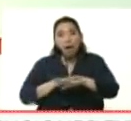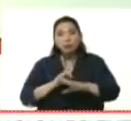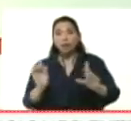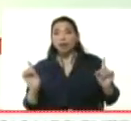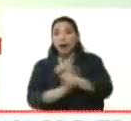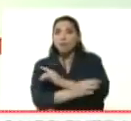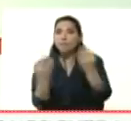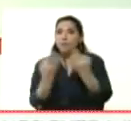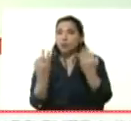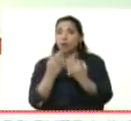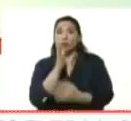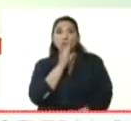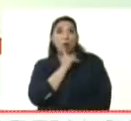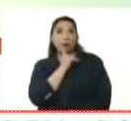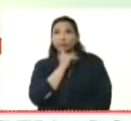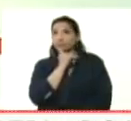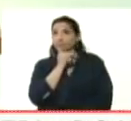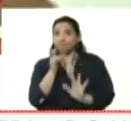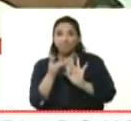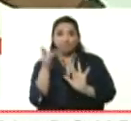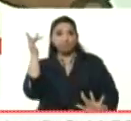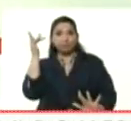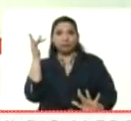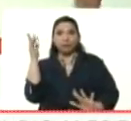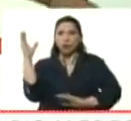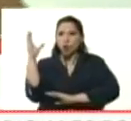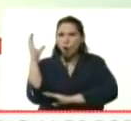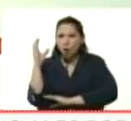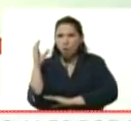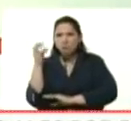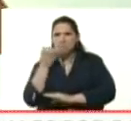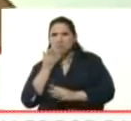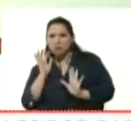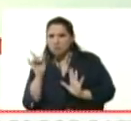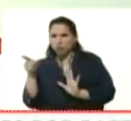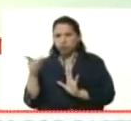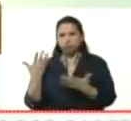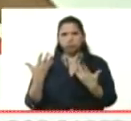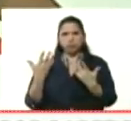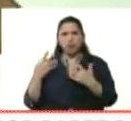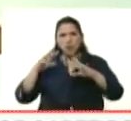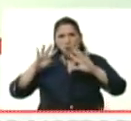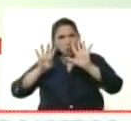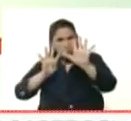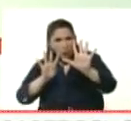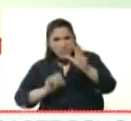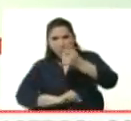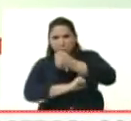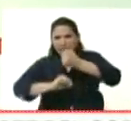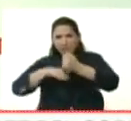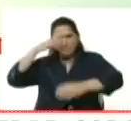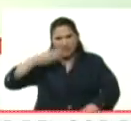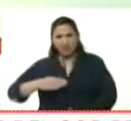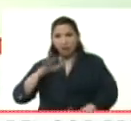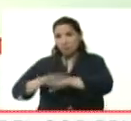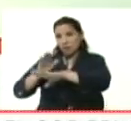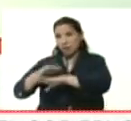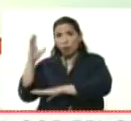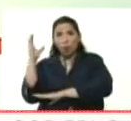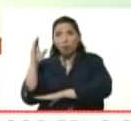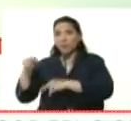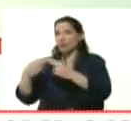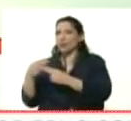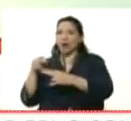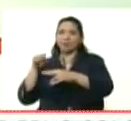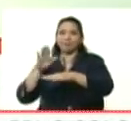no se van a ir en la calle. Colombia, que cree que esté cantando nueve bases militares, lo que va a haber en Colombia, eso no va a